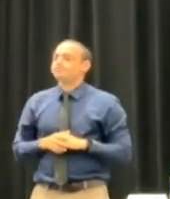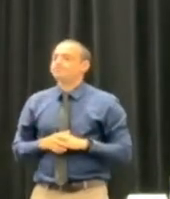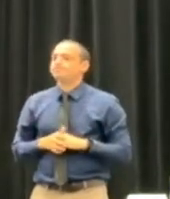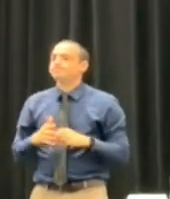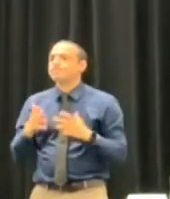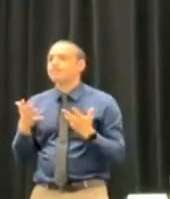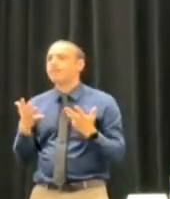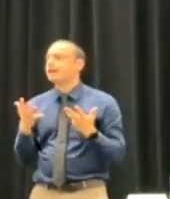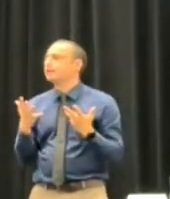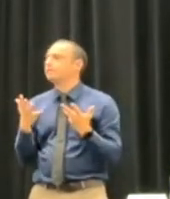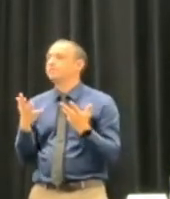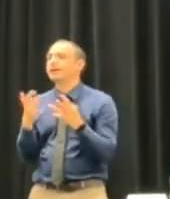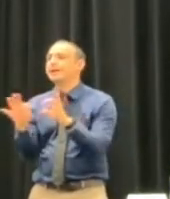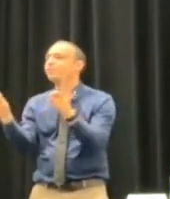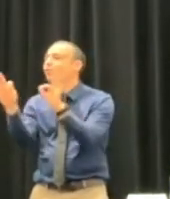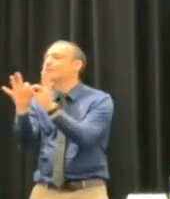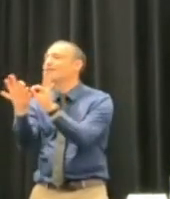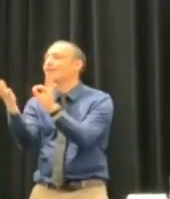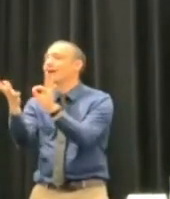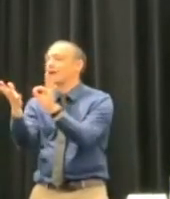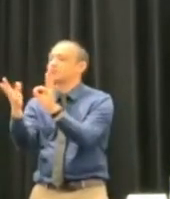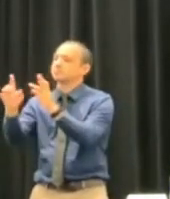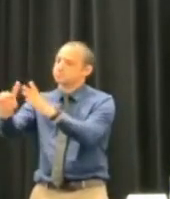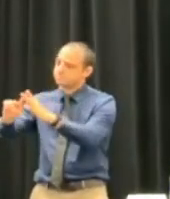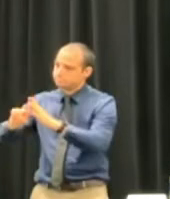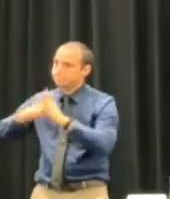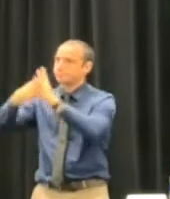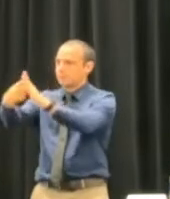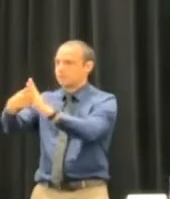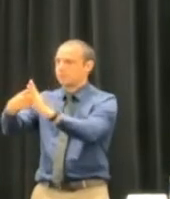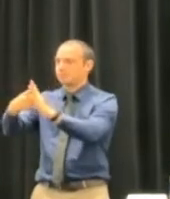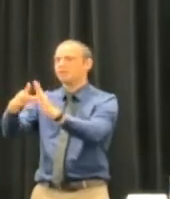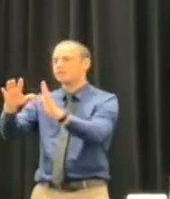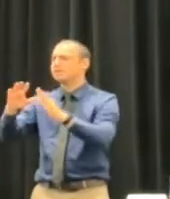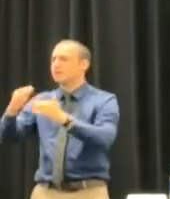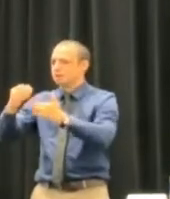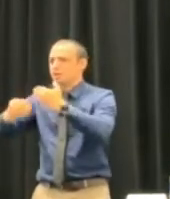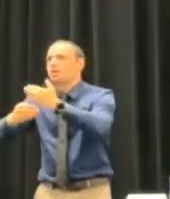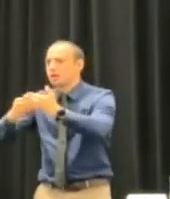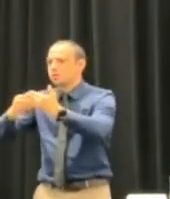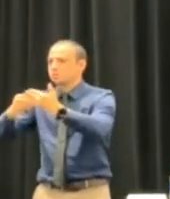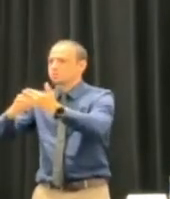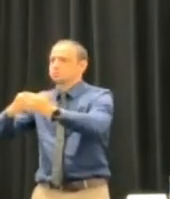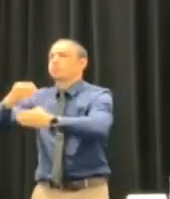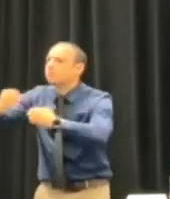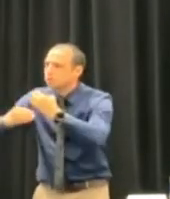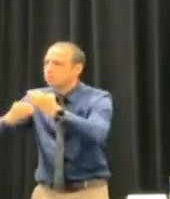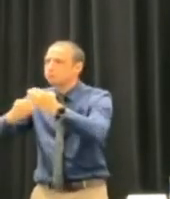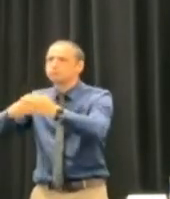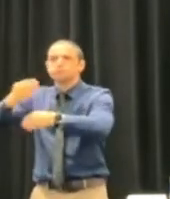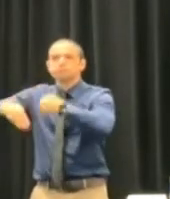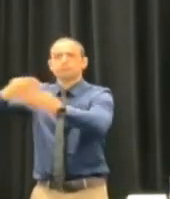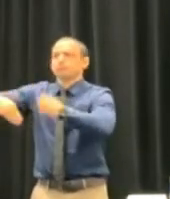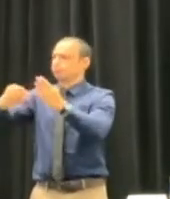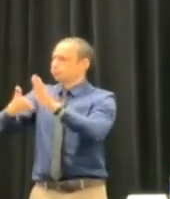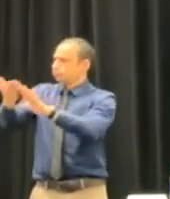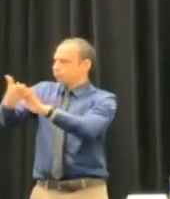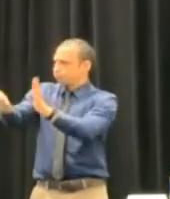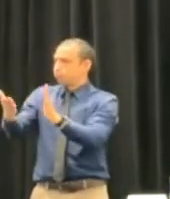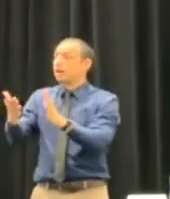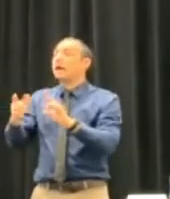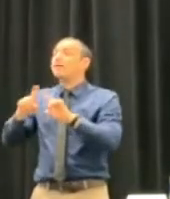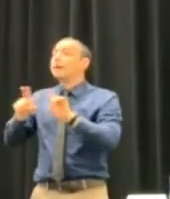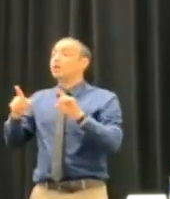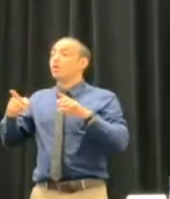lo importante es comenzar va a haber algo de imperfección en el proceso pero la educación pública tiene que comenzar la educación en puerto